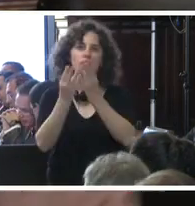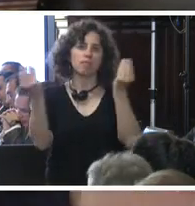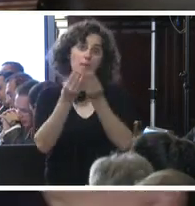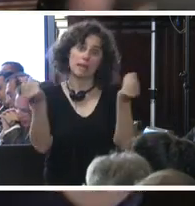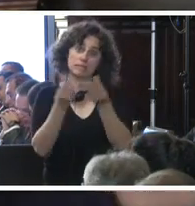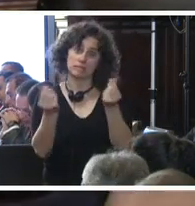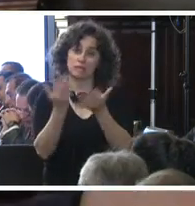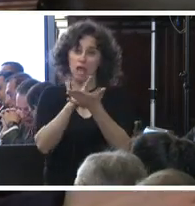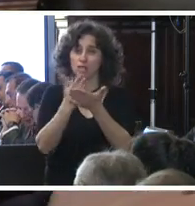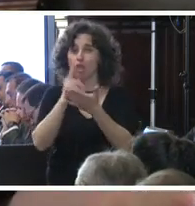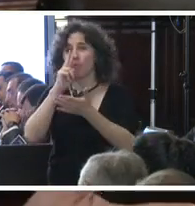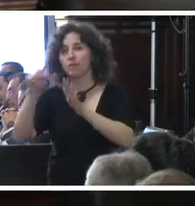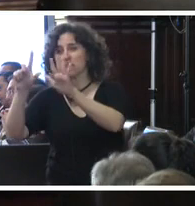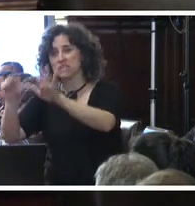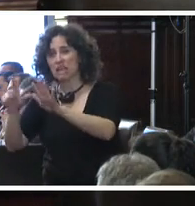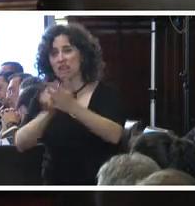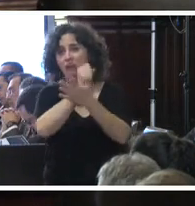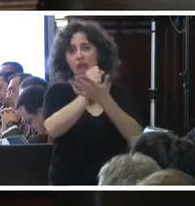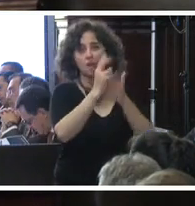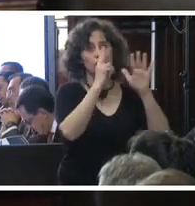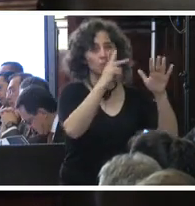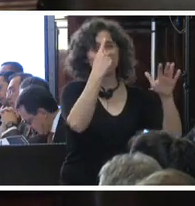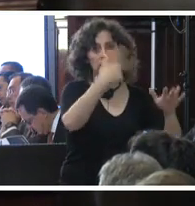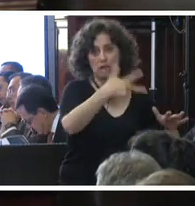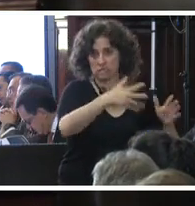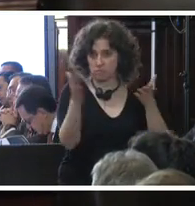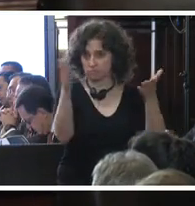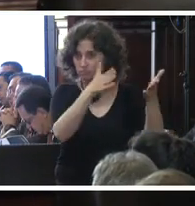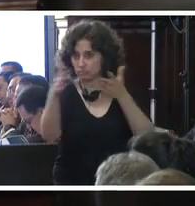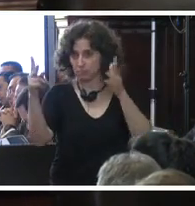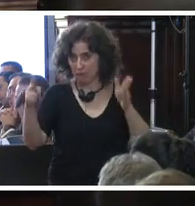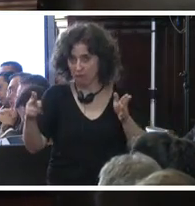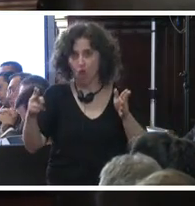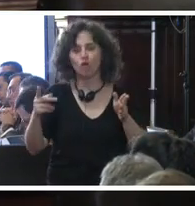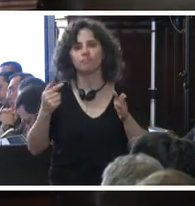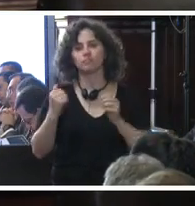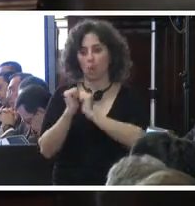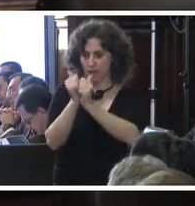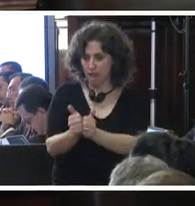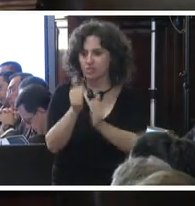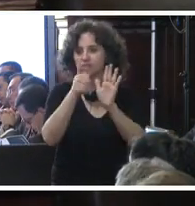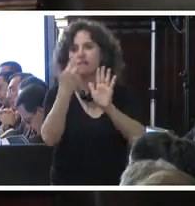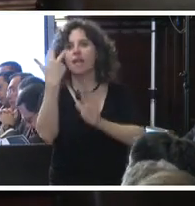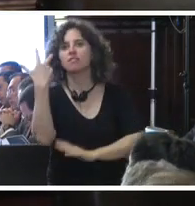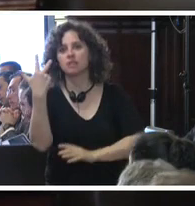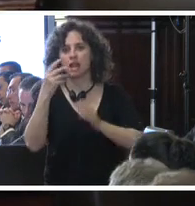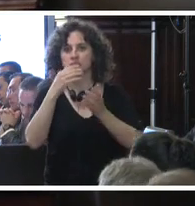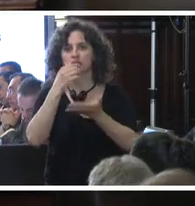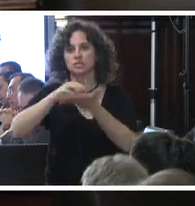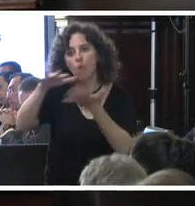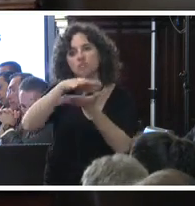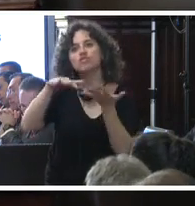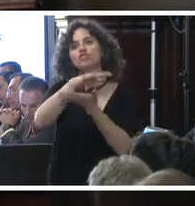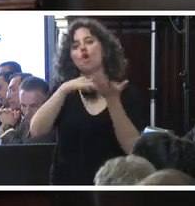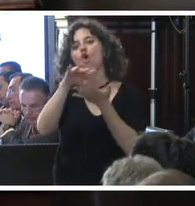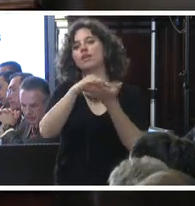entre 2007 y 2013 aproximadamente. Acompañamos también 63 casos ante la